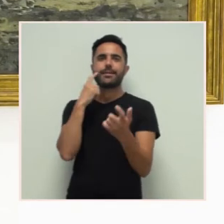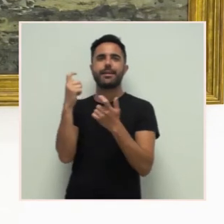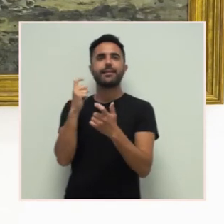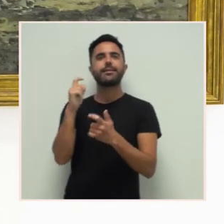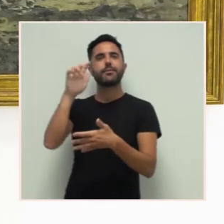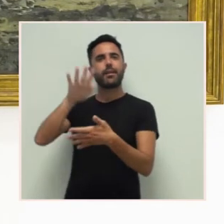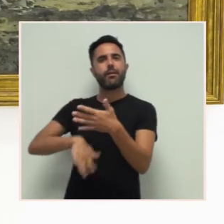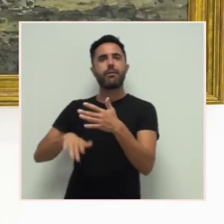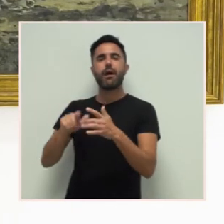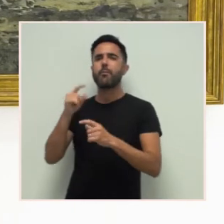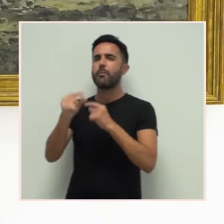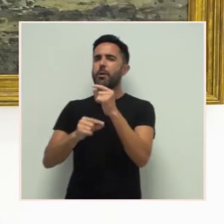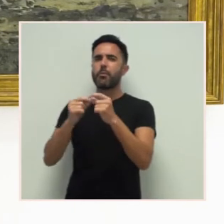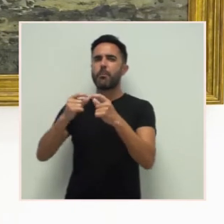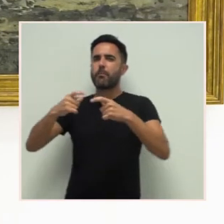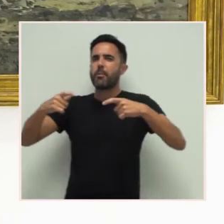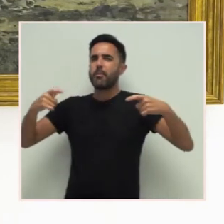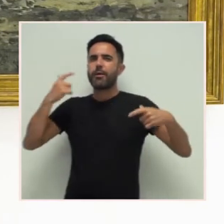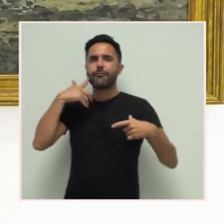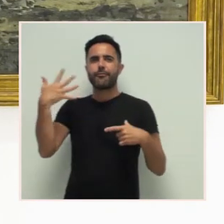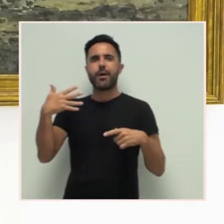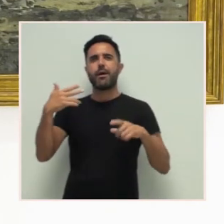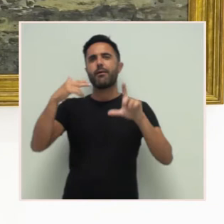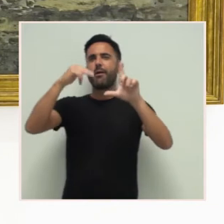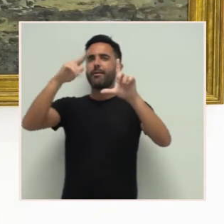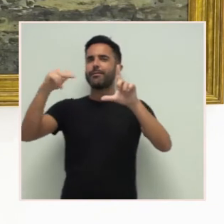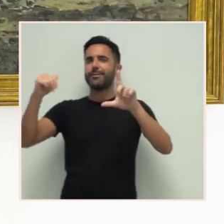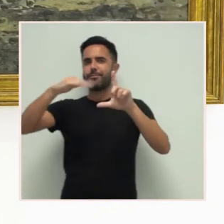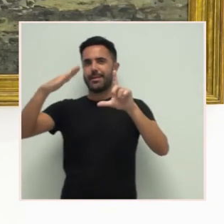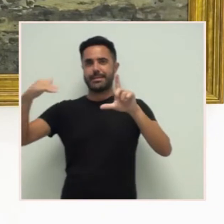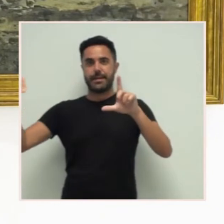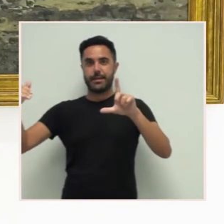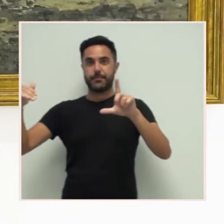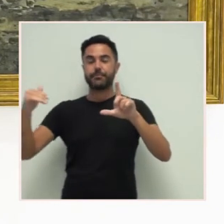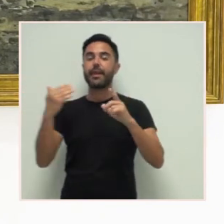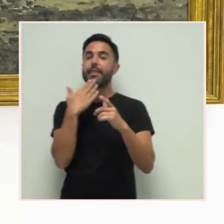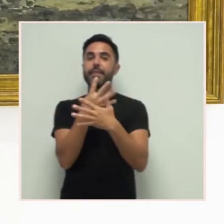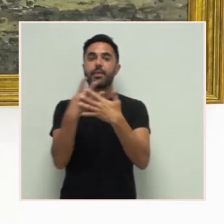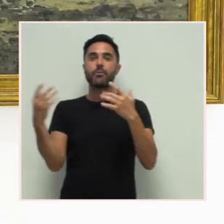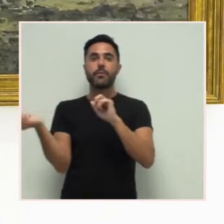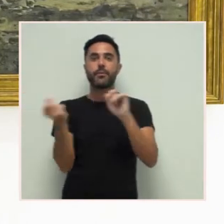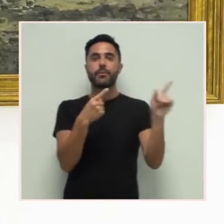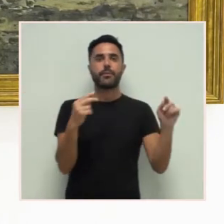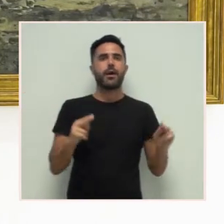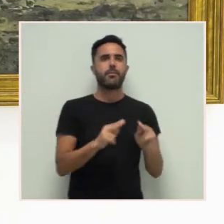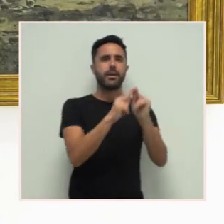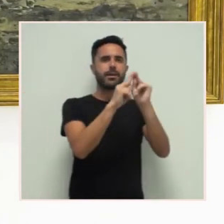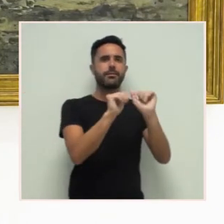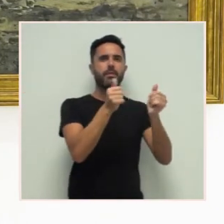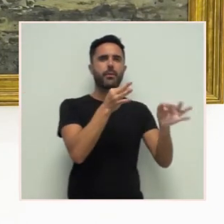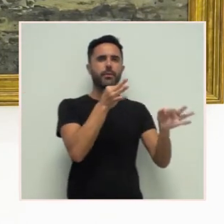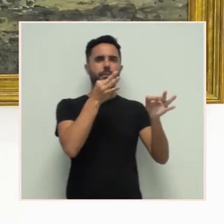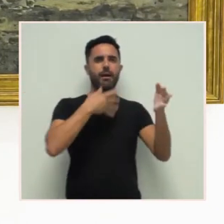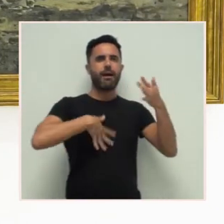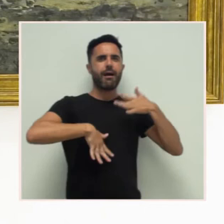paisaxista. Con só 19 anos, marchou a París, empezou a impregnarse de todo o que eran as novas correntes da paisaxe,